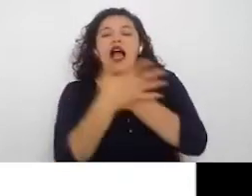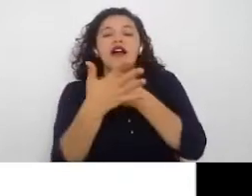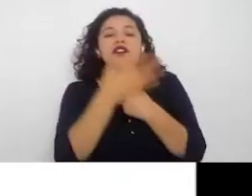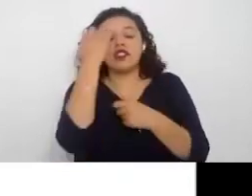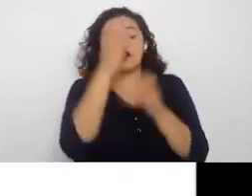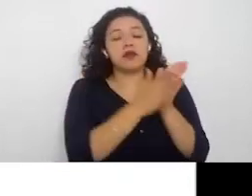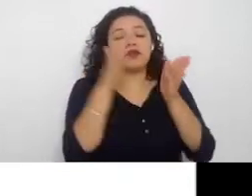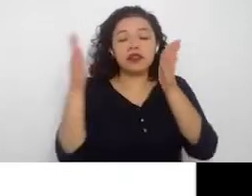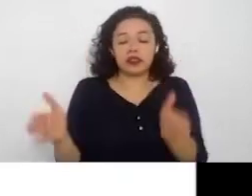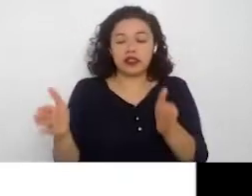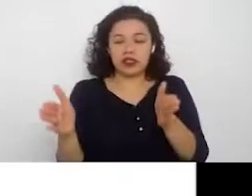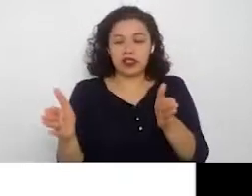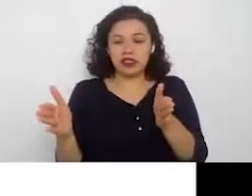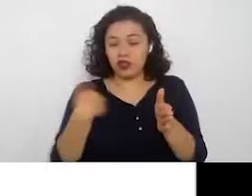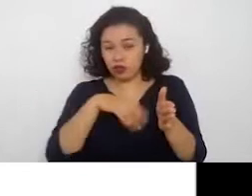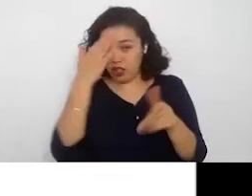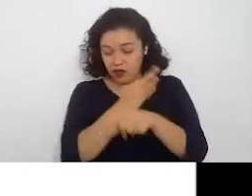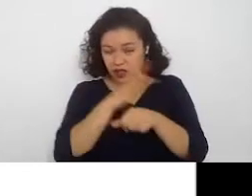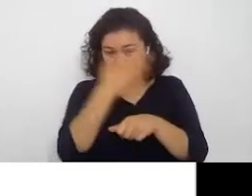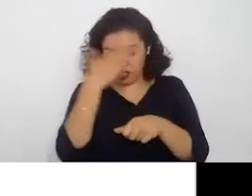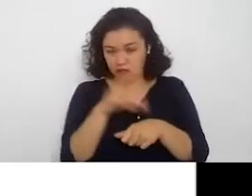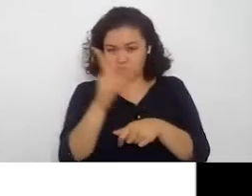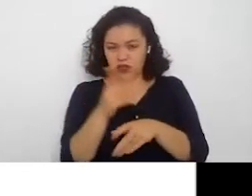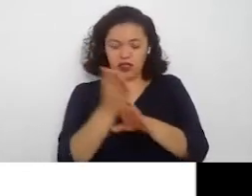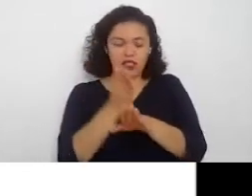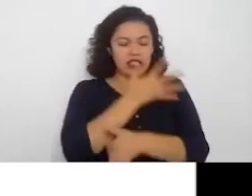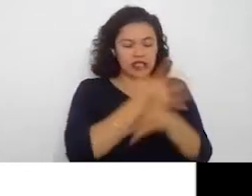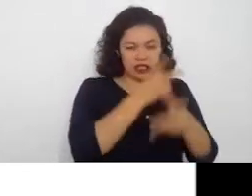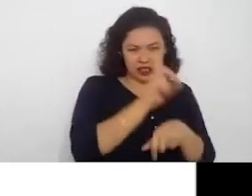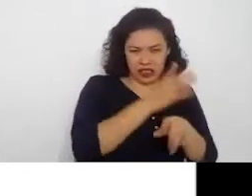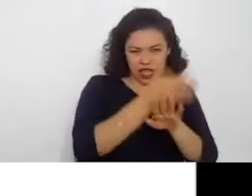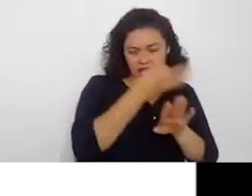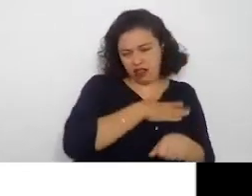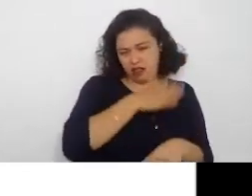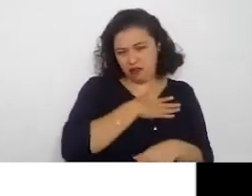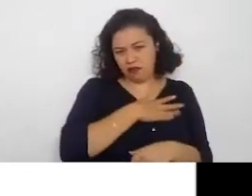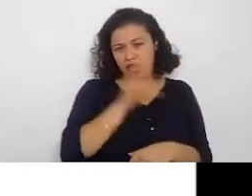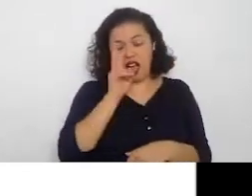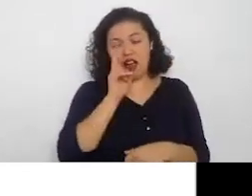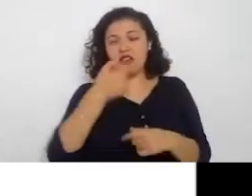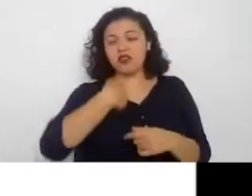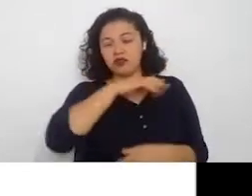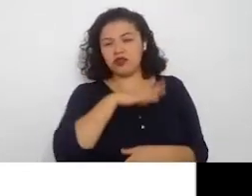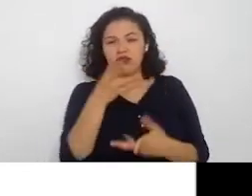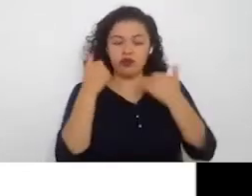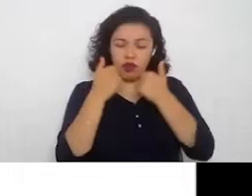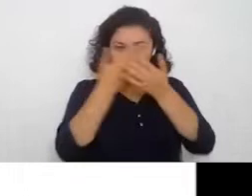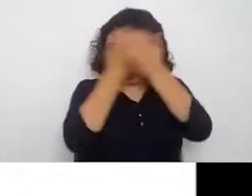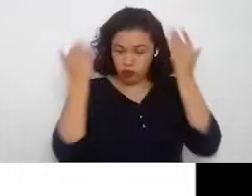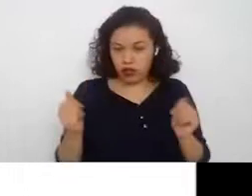mucho. Entonces, pues no esperen a ver si nos van a dar una prórroga. Trabajemos en ello, ¿verdad?